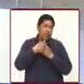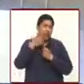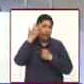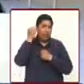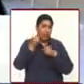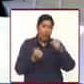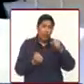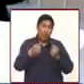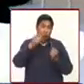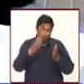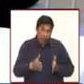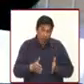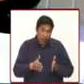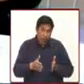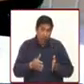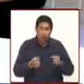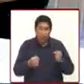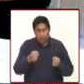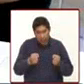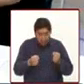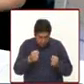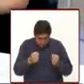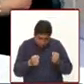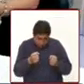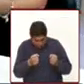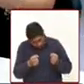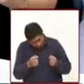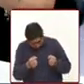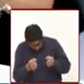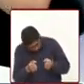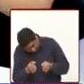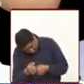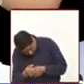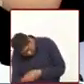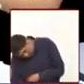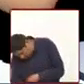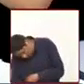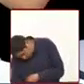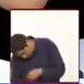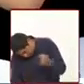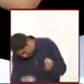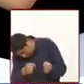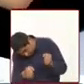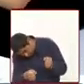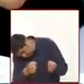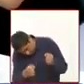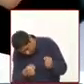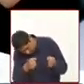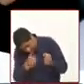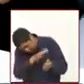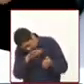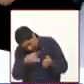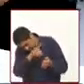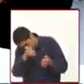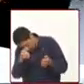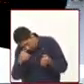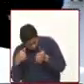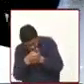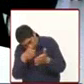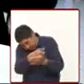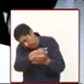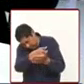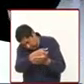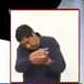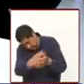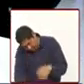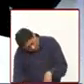de salud del chofer, que se ha desvanecido, ha perdido el control del volante, entonces prefirió maniobrar hacia la derecha, chocarse contra un